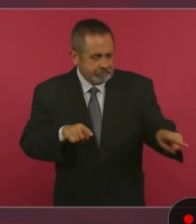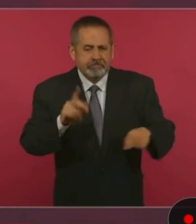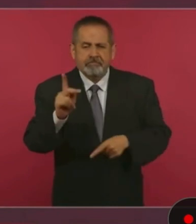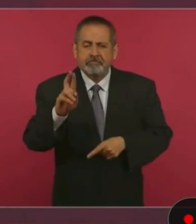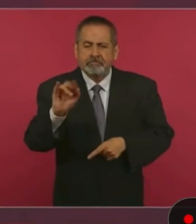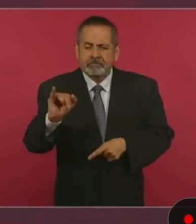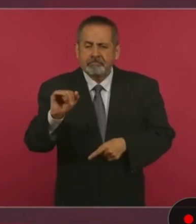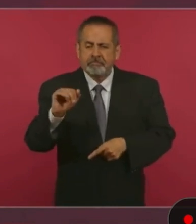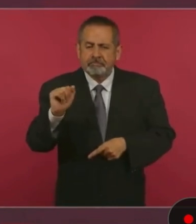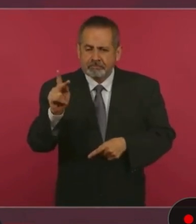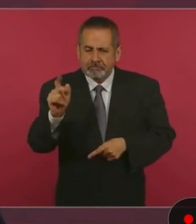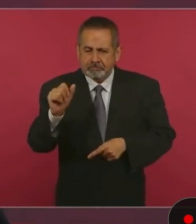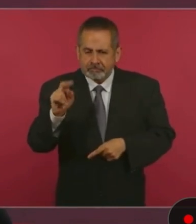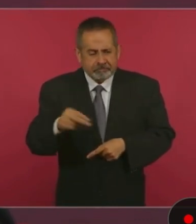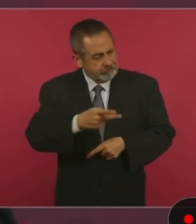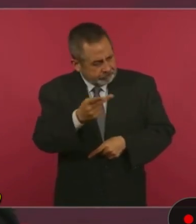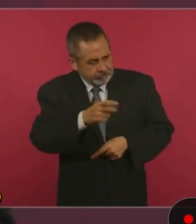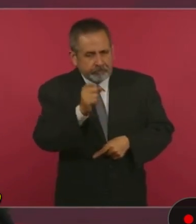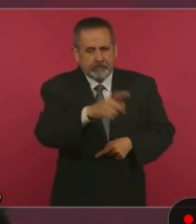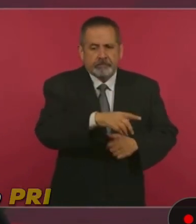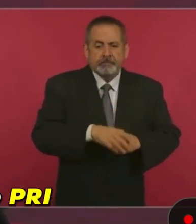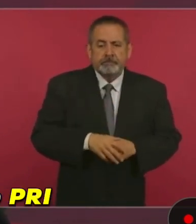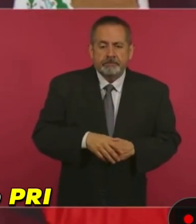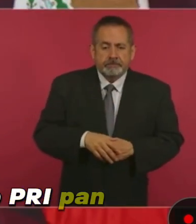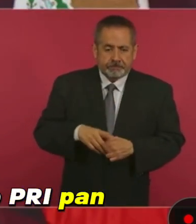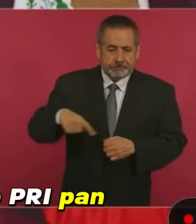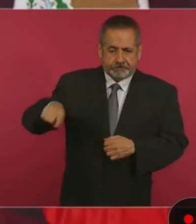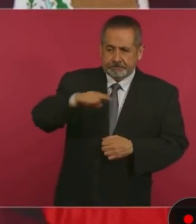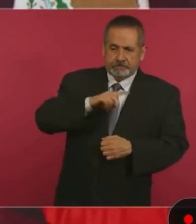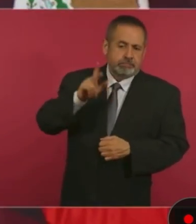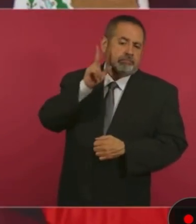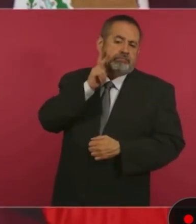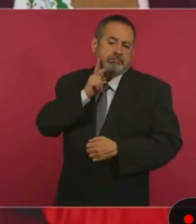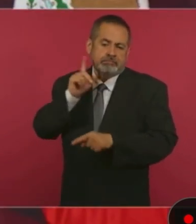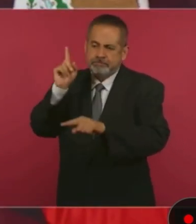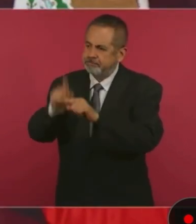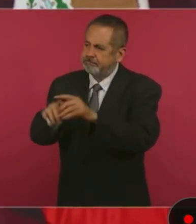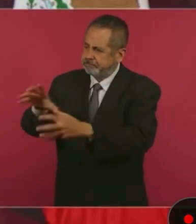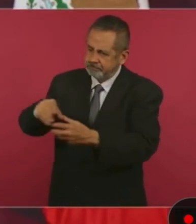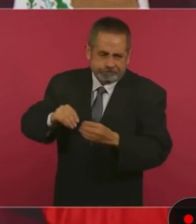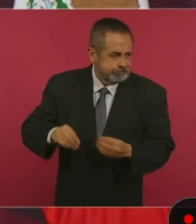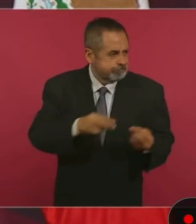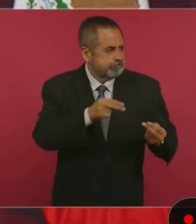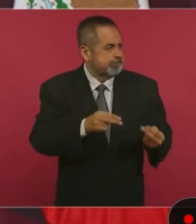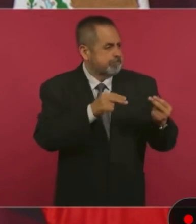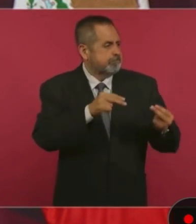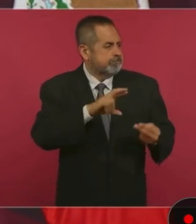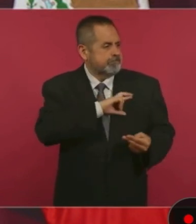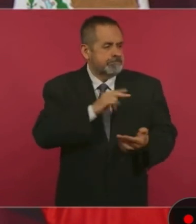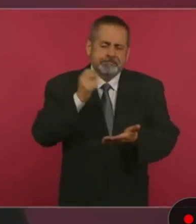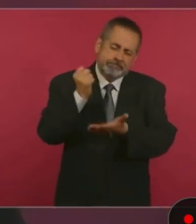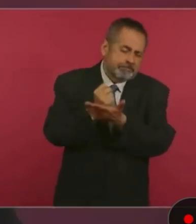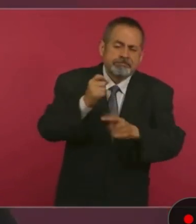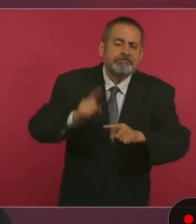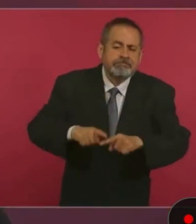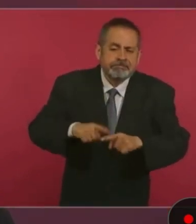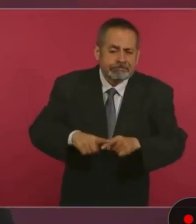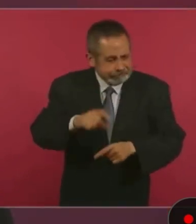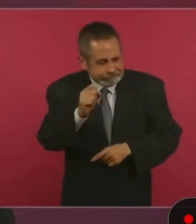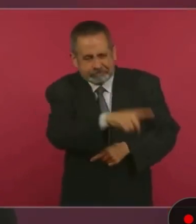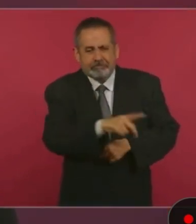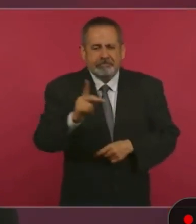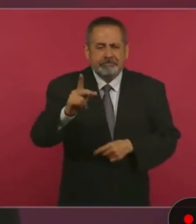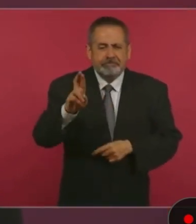¿Quiénes aprobaron la privatización del petróleo? PRI, PAN. ¿Quiénes aprobaron el